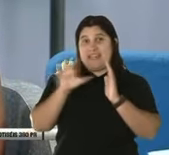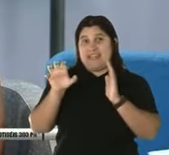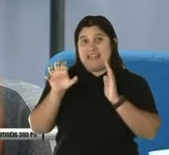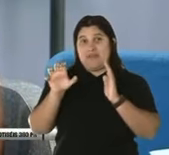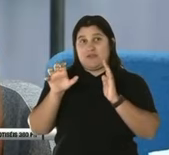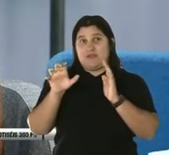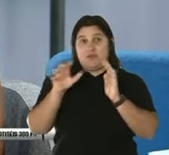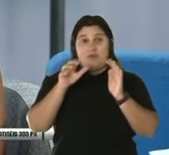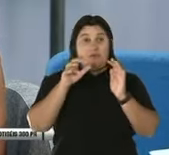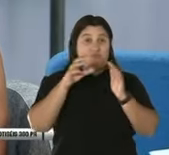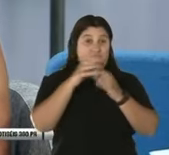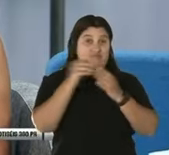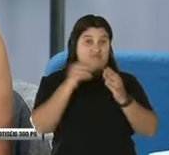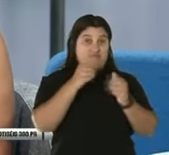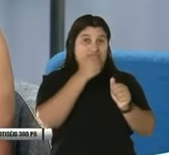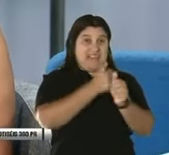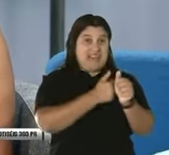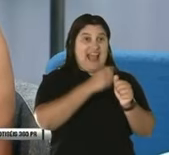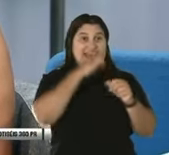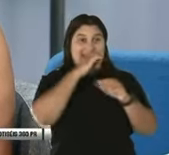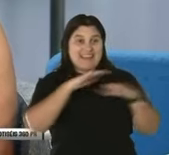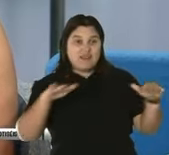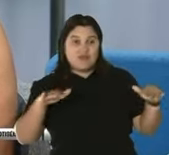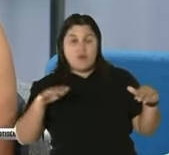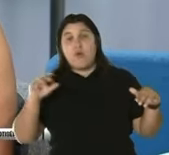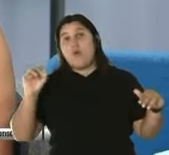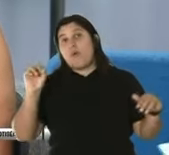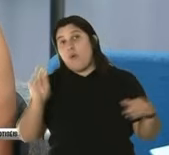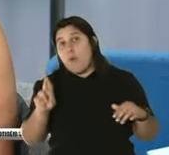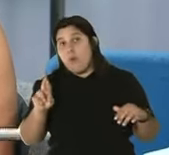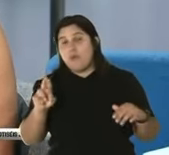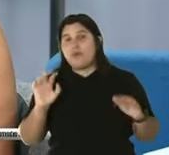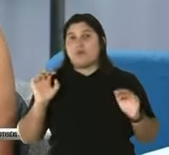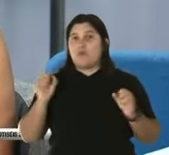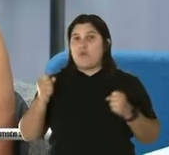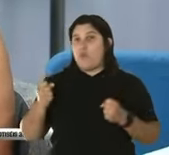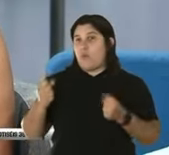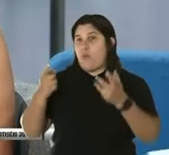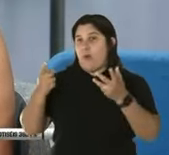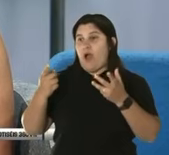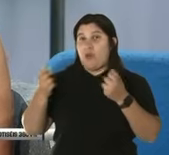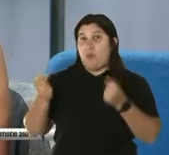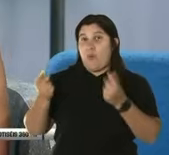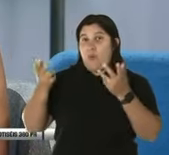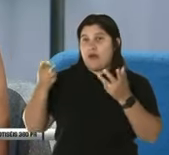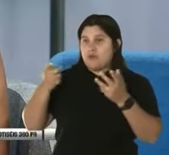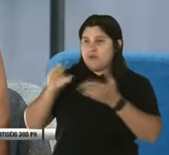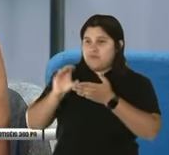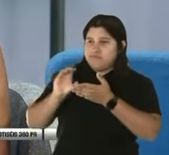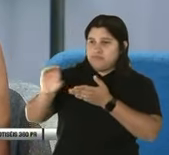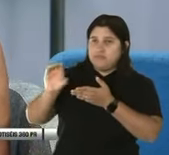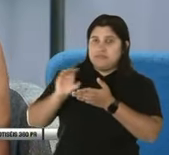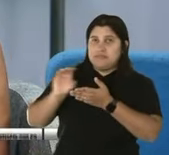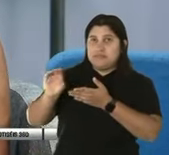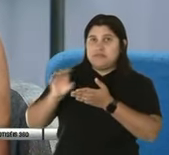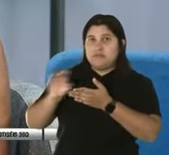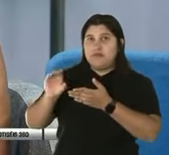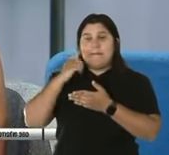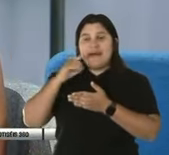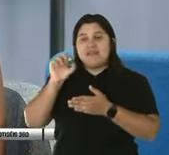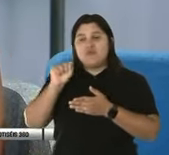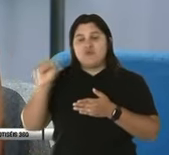por dependiente o la cantidad que el contribuyente haya aportado al seguro social y al Medicare O sea